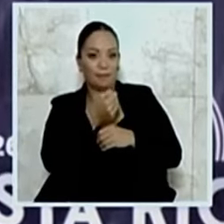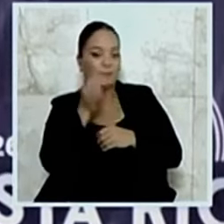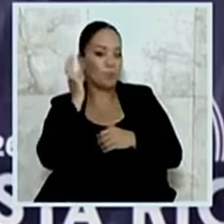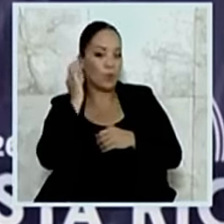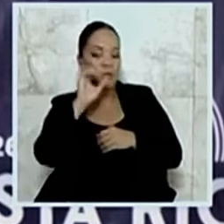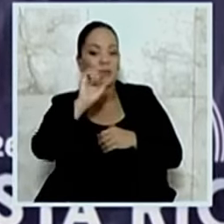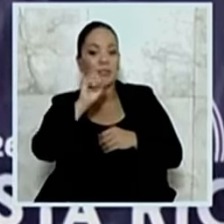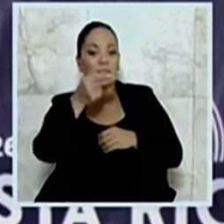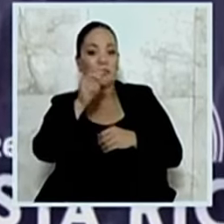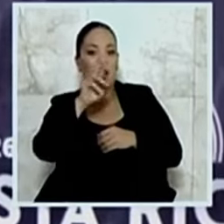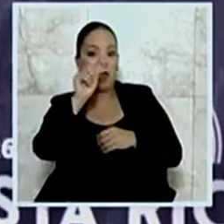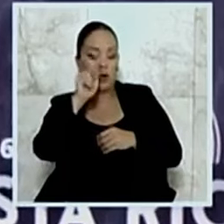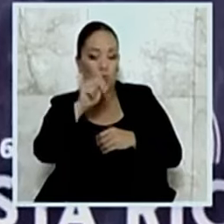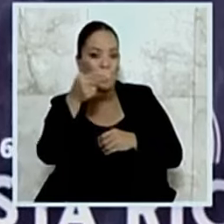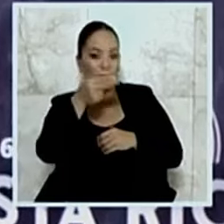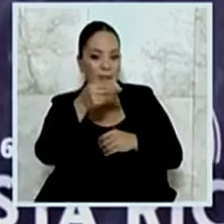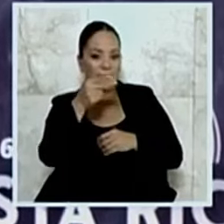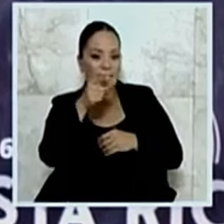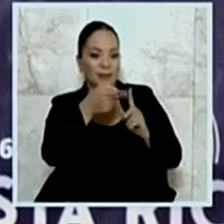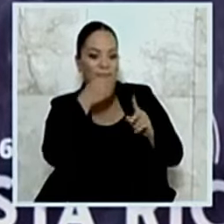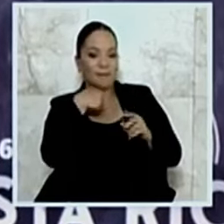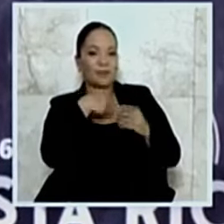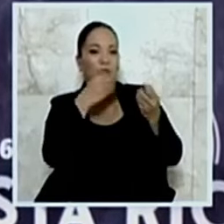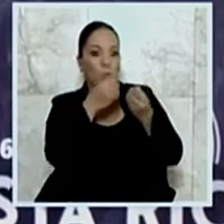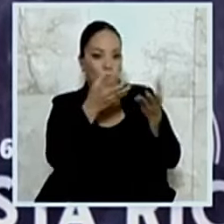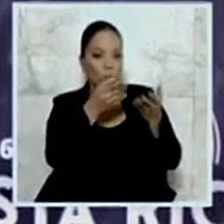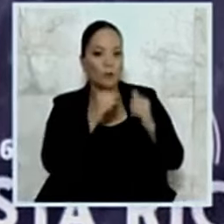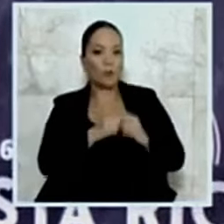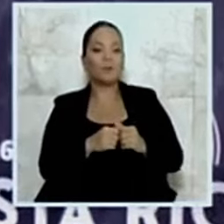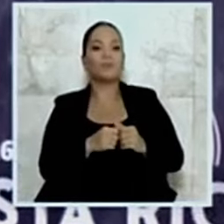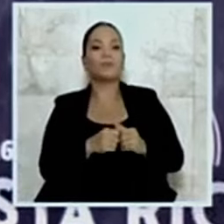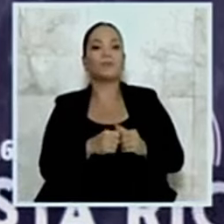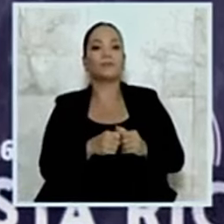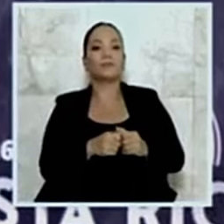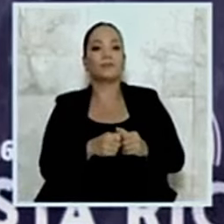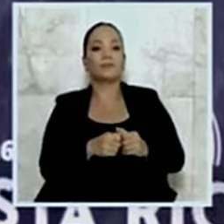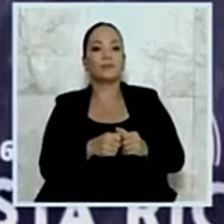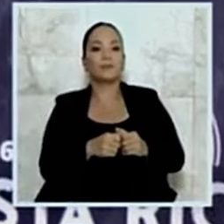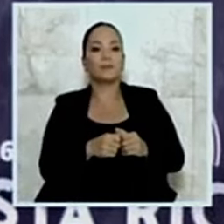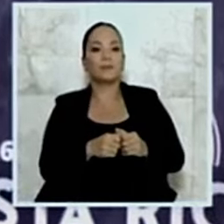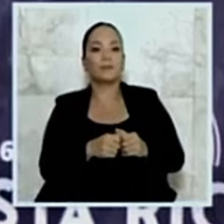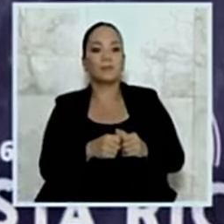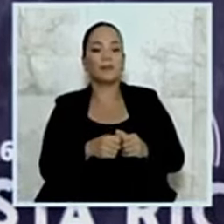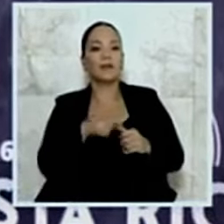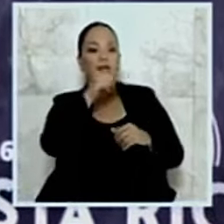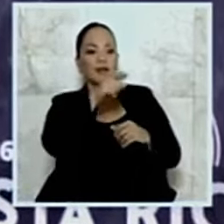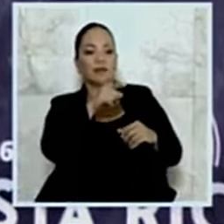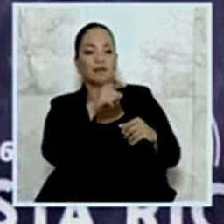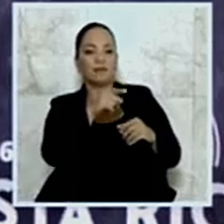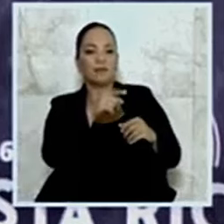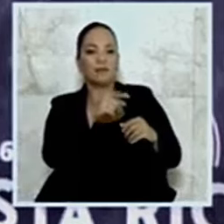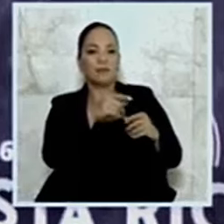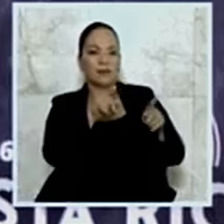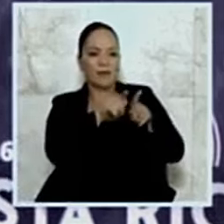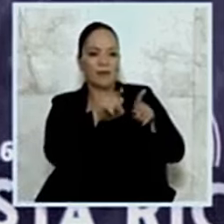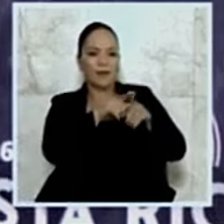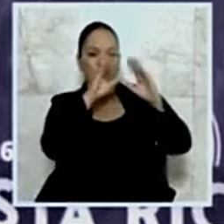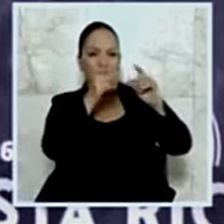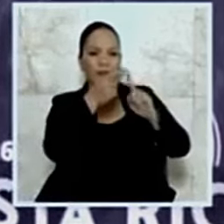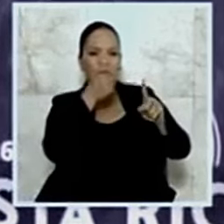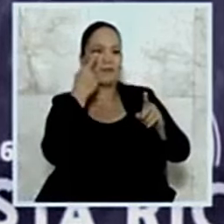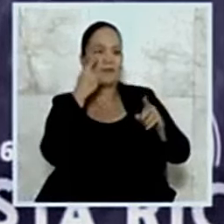falsa y mentirosa que suministra la oficina de prensa o esta periodista, Sharon